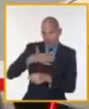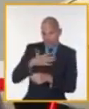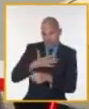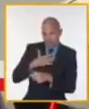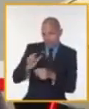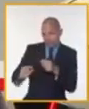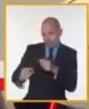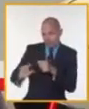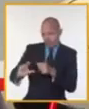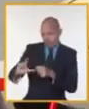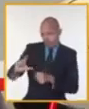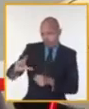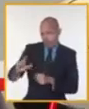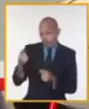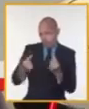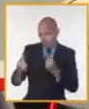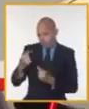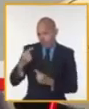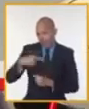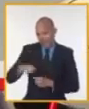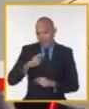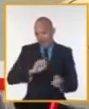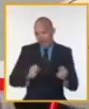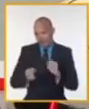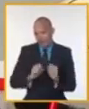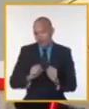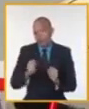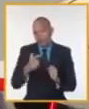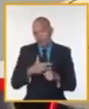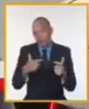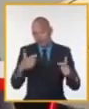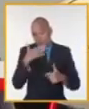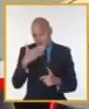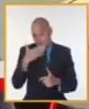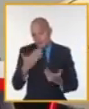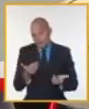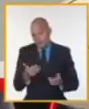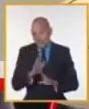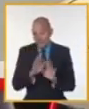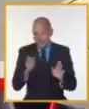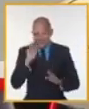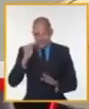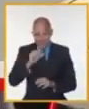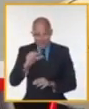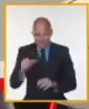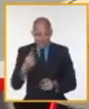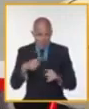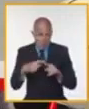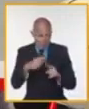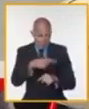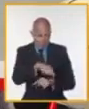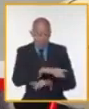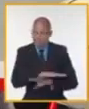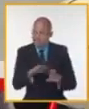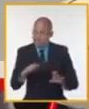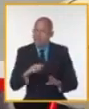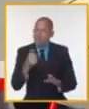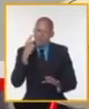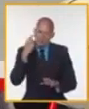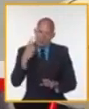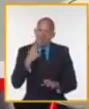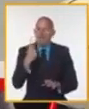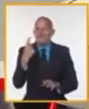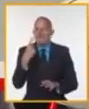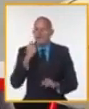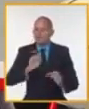control, de participación y de ir sumando, por lo menos en el llamado de atención a la población, en el control de los tributos, en el